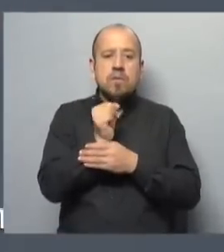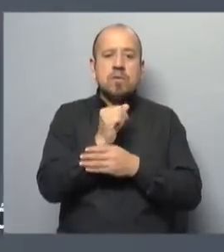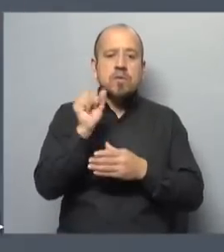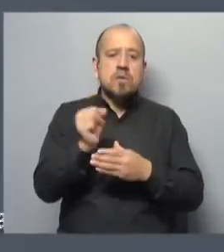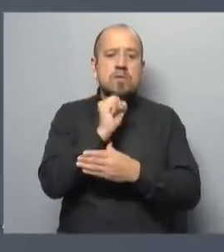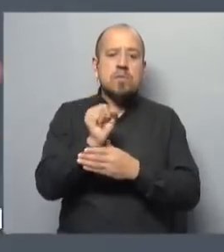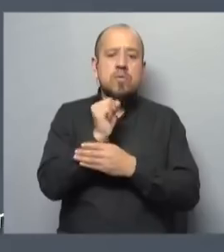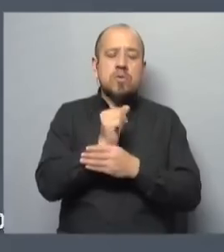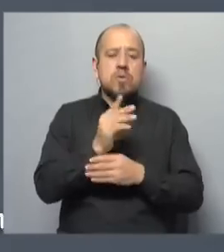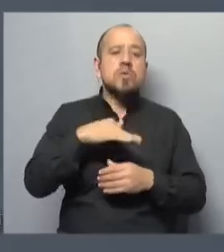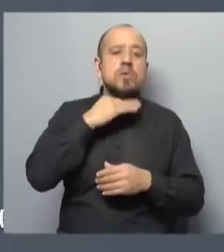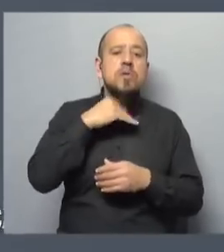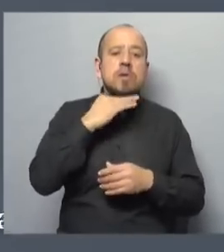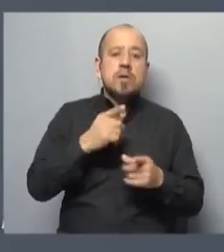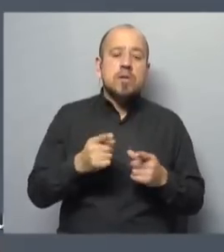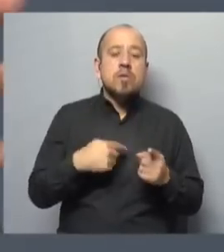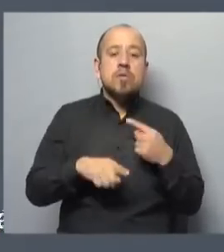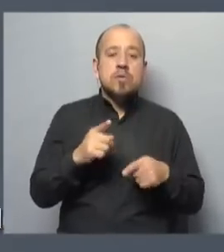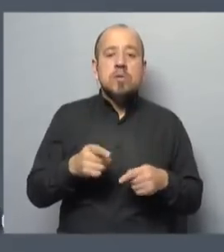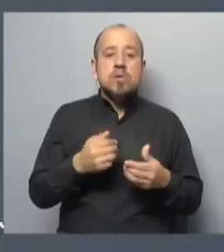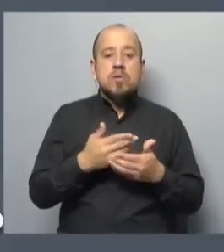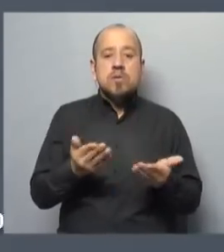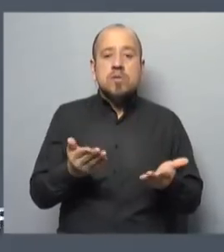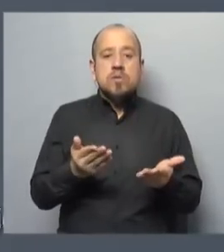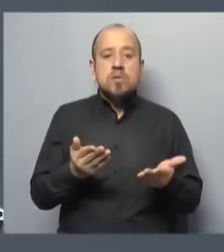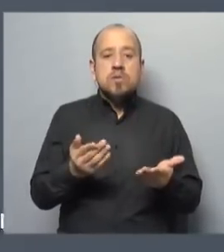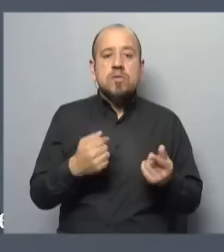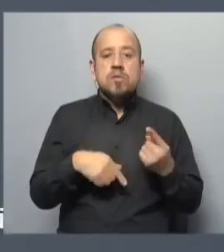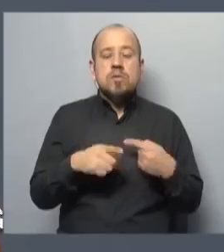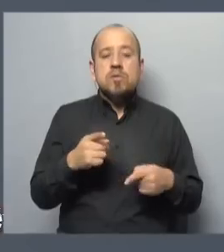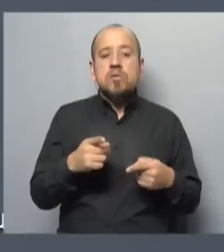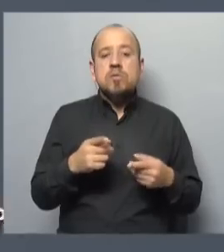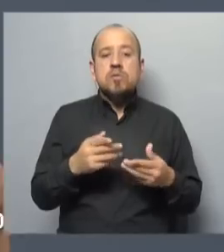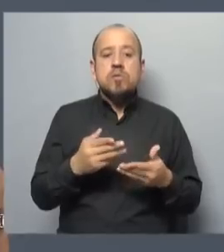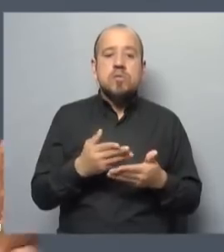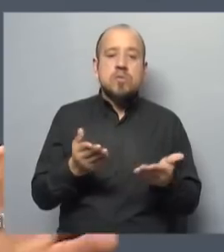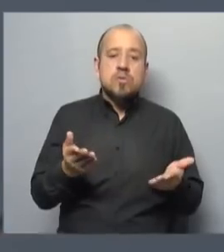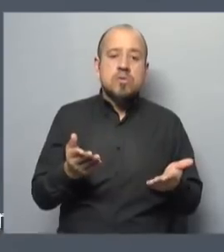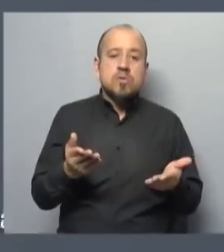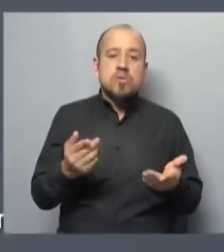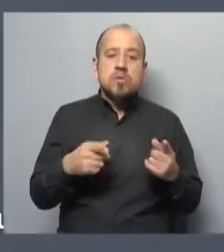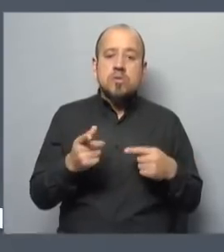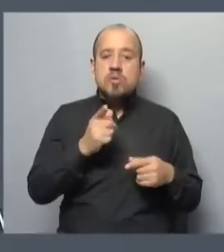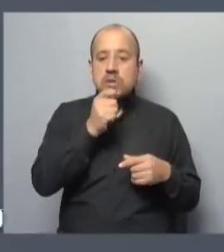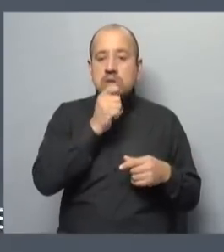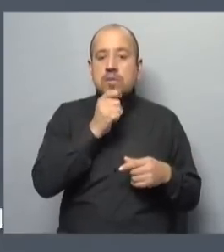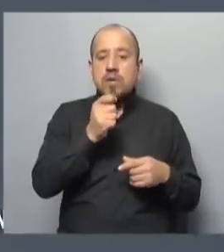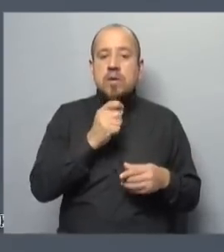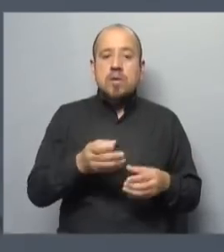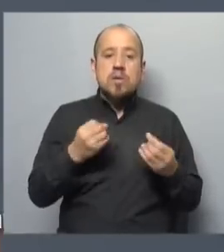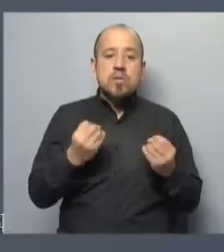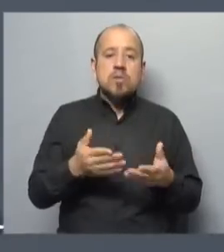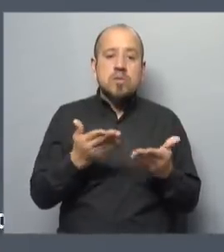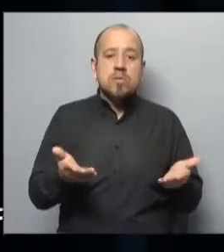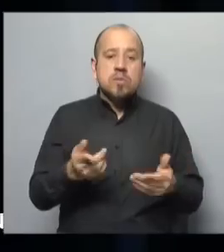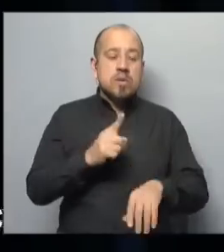tontos por decirlo de alguna manera que tratan de sacar su rédito también pero tomé la decisión de no dar entrevistas porque aparte no me da